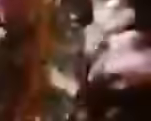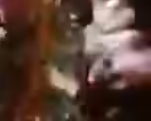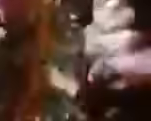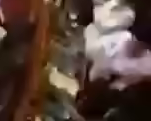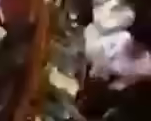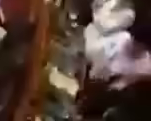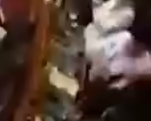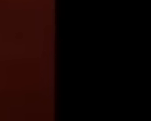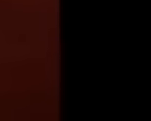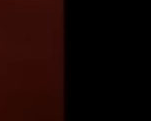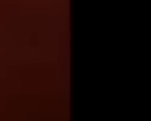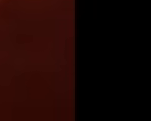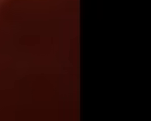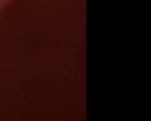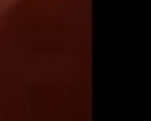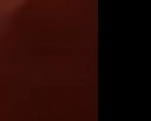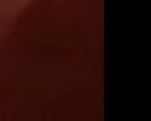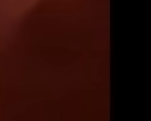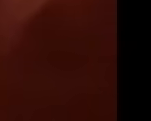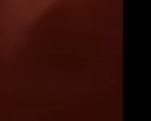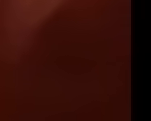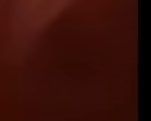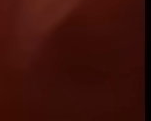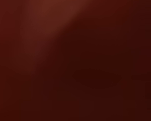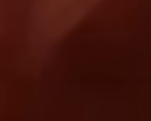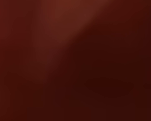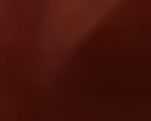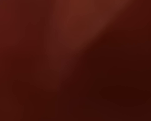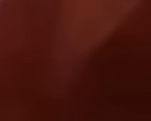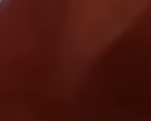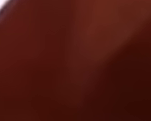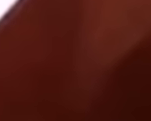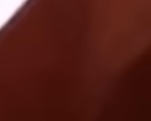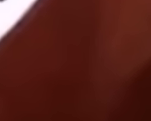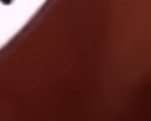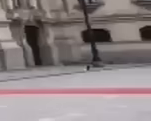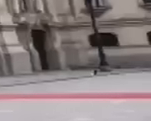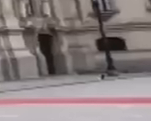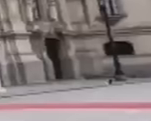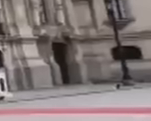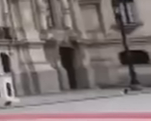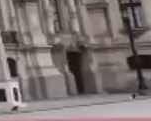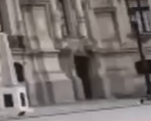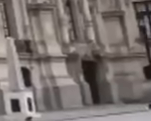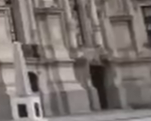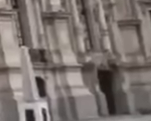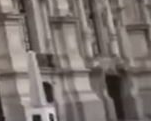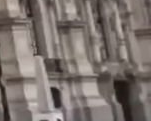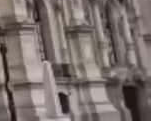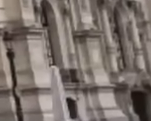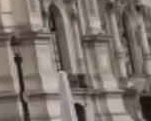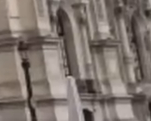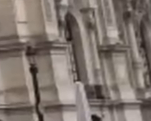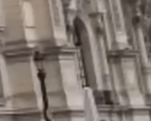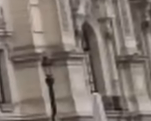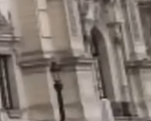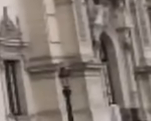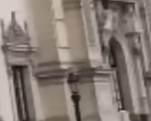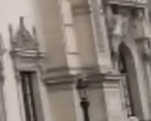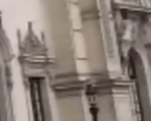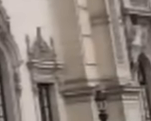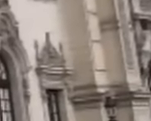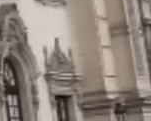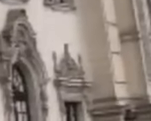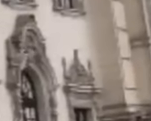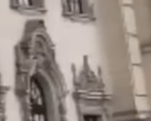revisará el Sistema Interamericano de Derechos Humanos para que el gobierno establezca iniciar de una vez